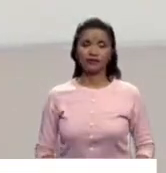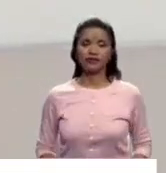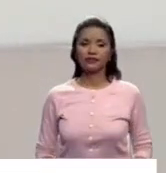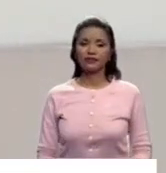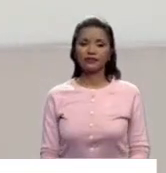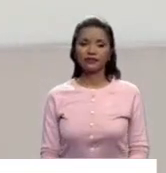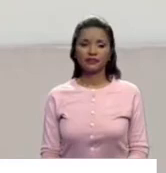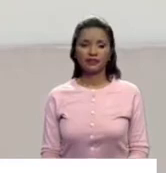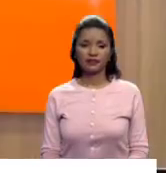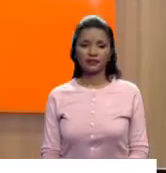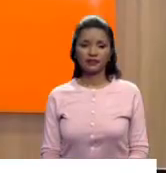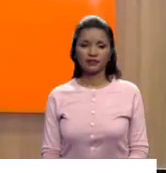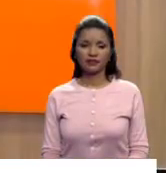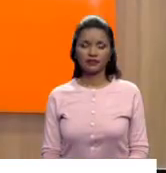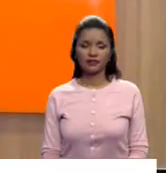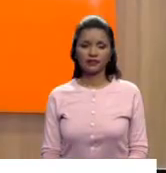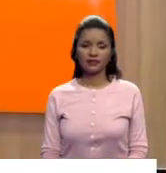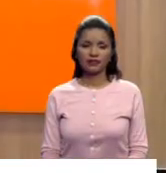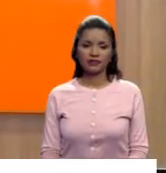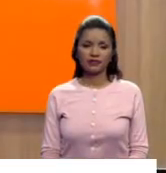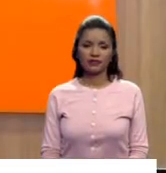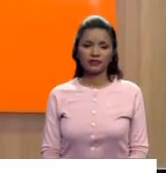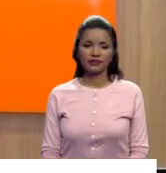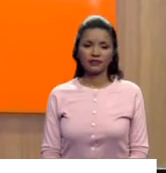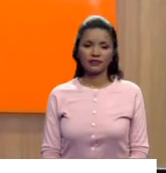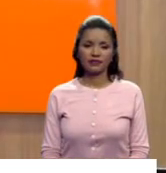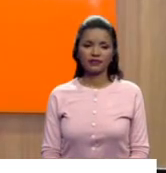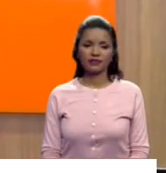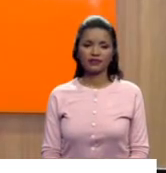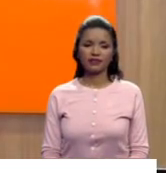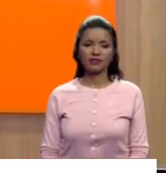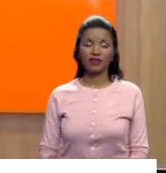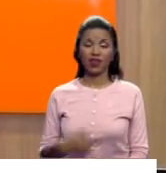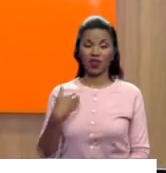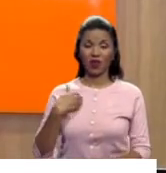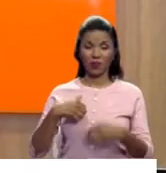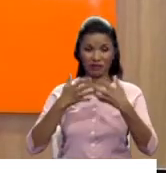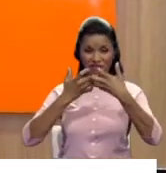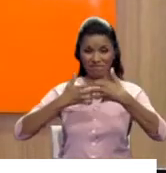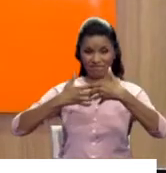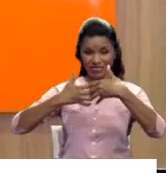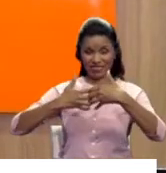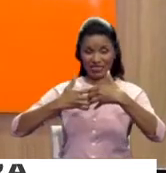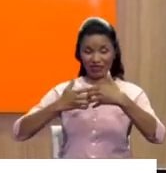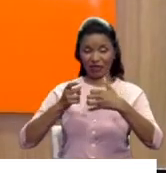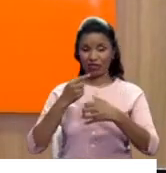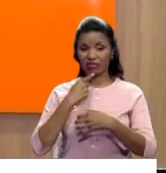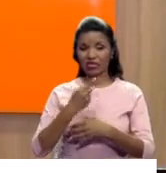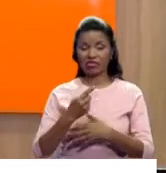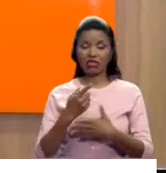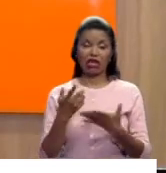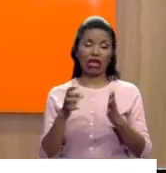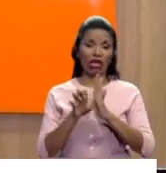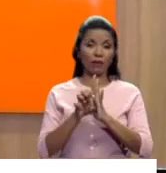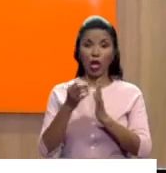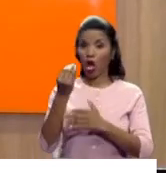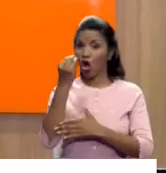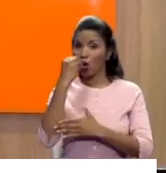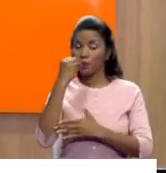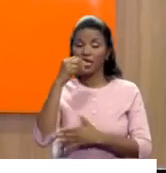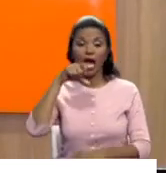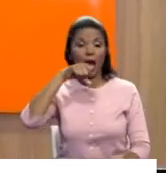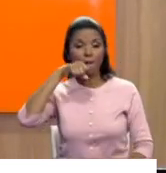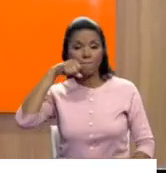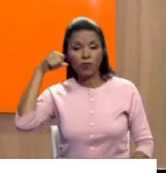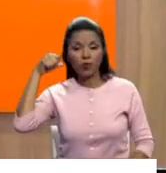estas protestas. En el caso de alimentos, pollo, huevos, tiene un alto